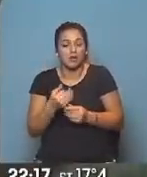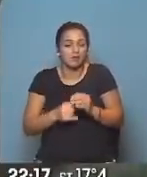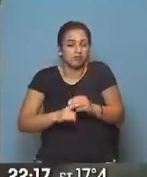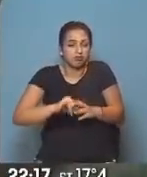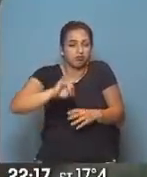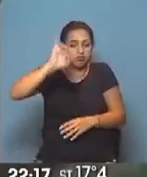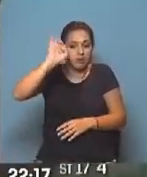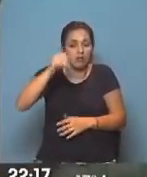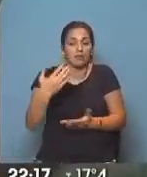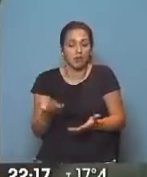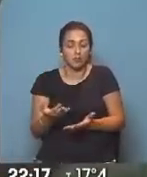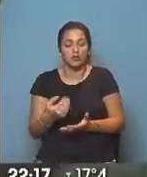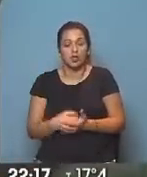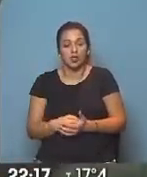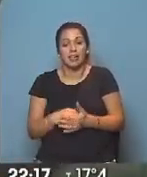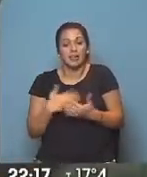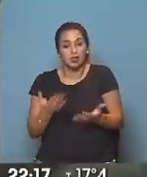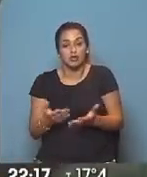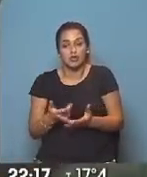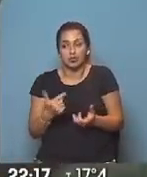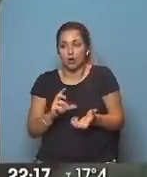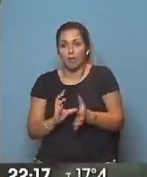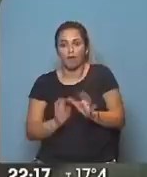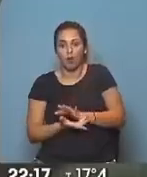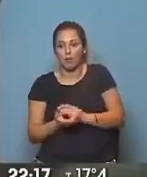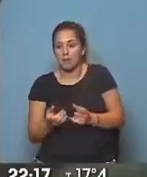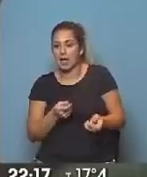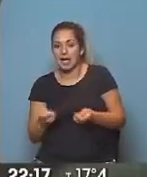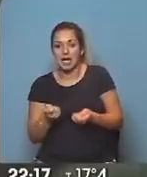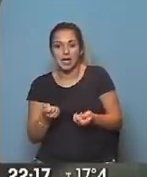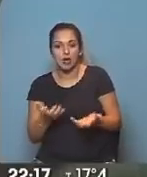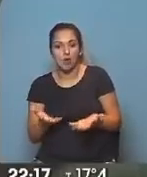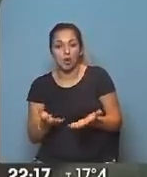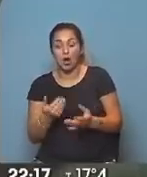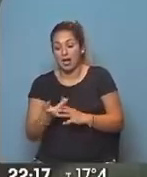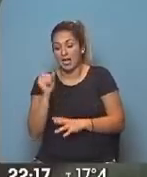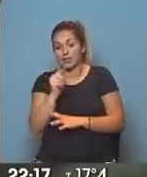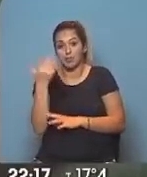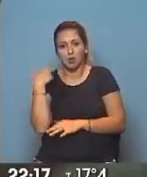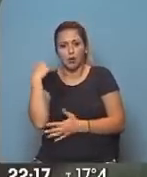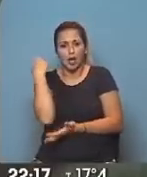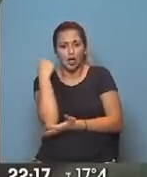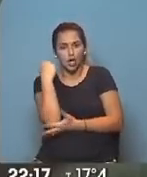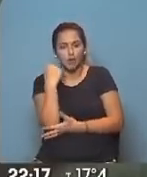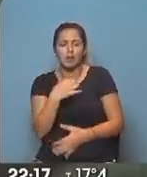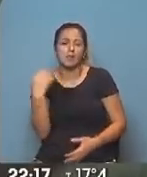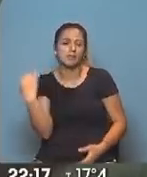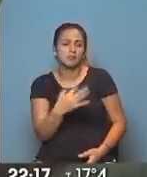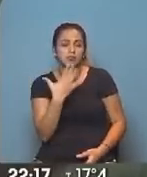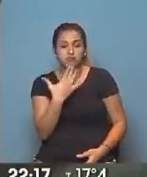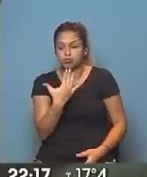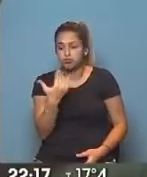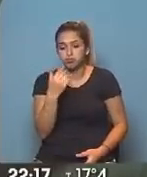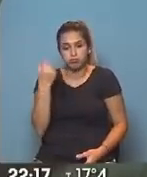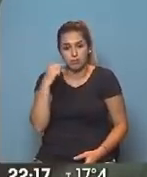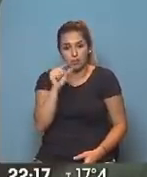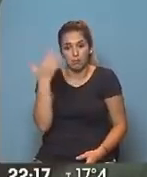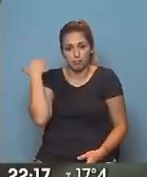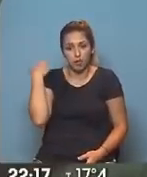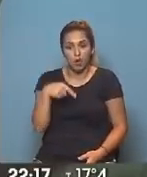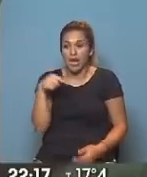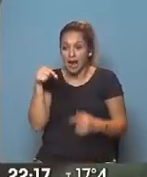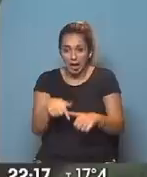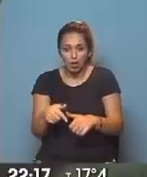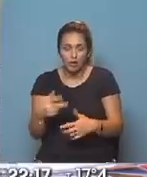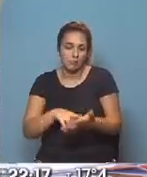inflación y se está quedando sin recursos. Es una economía que hasta hace pocos meses era una economía envidiable. Hoy es una economía en crisis